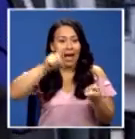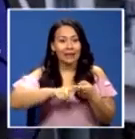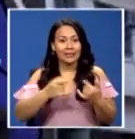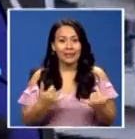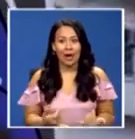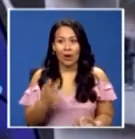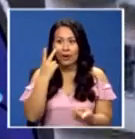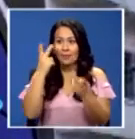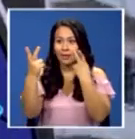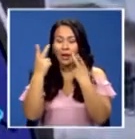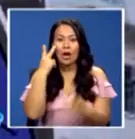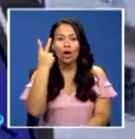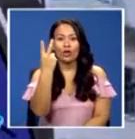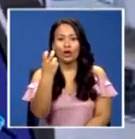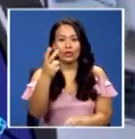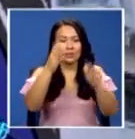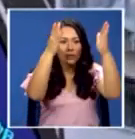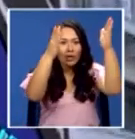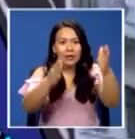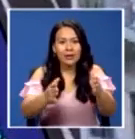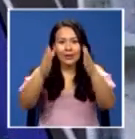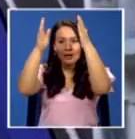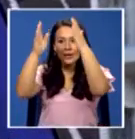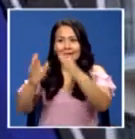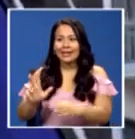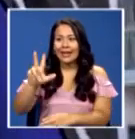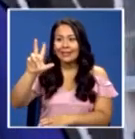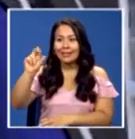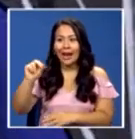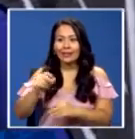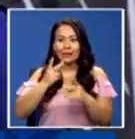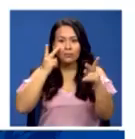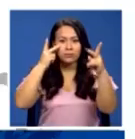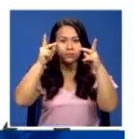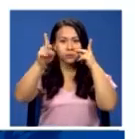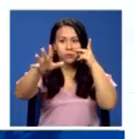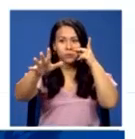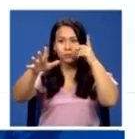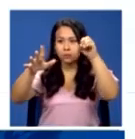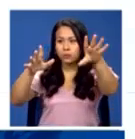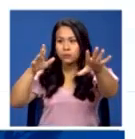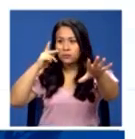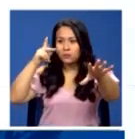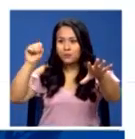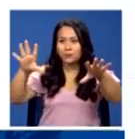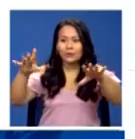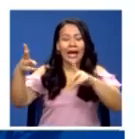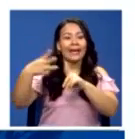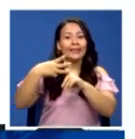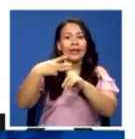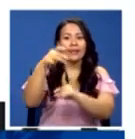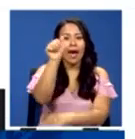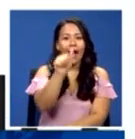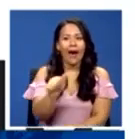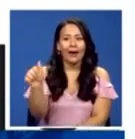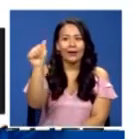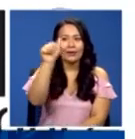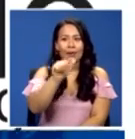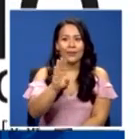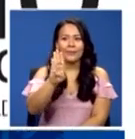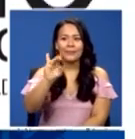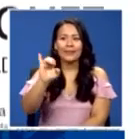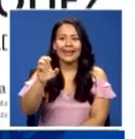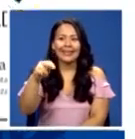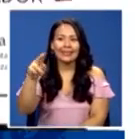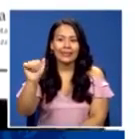compartido 12 murales virtuales de los 30 que se visualizarán en la cuenta de instagram babín al asiento calle